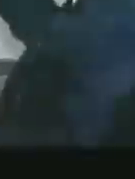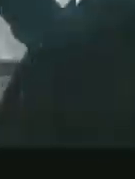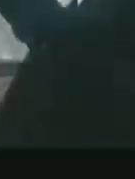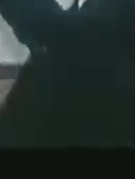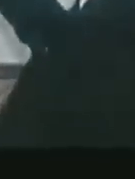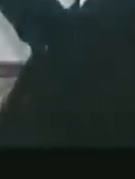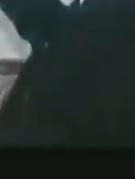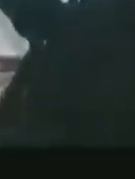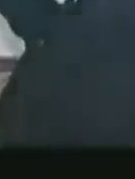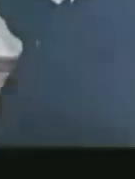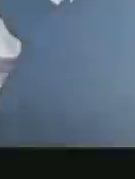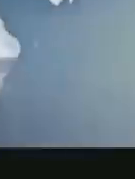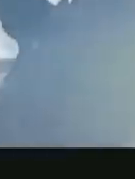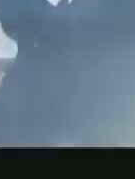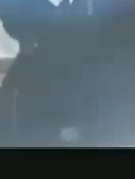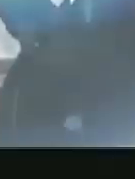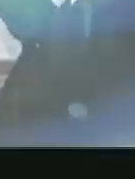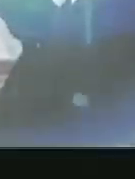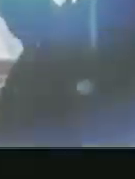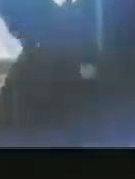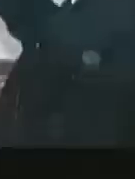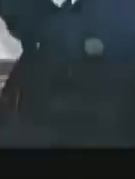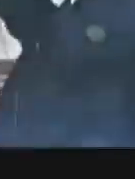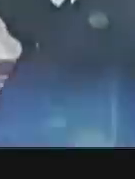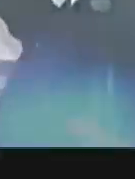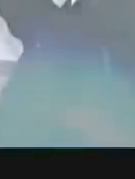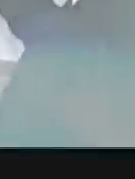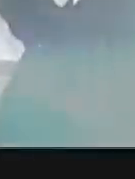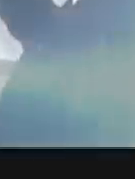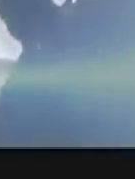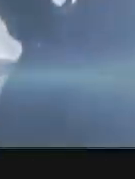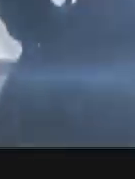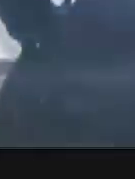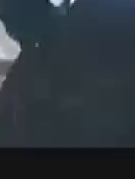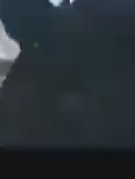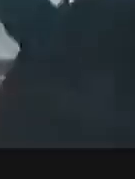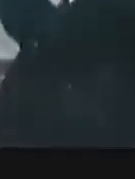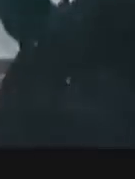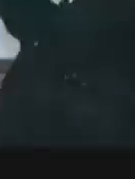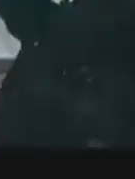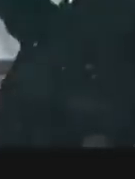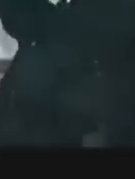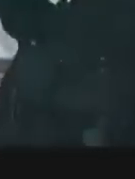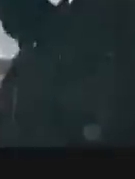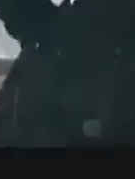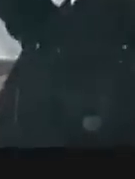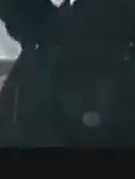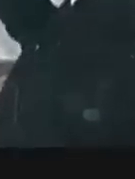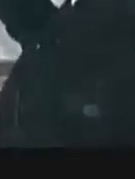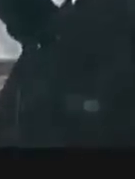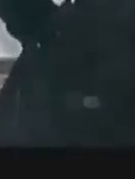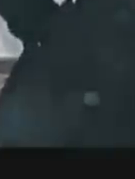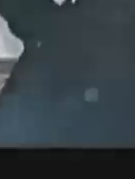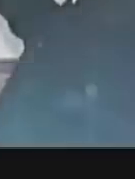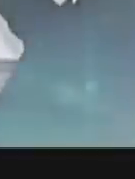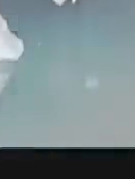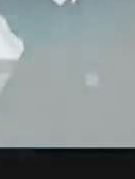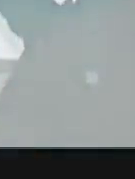Juro delante de Dios, juro delante de la patria, juro delante de mi